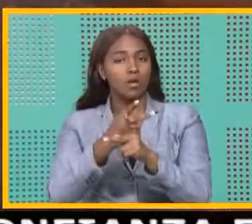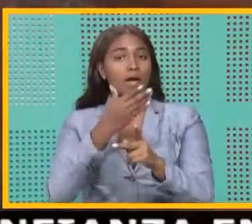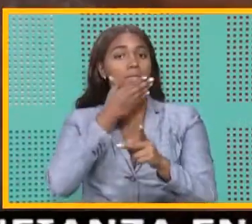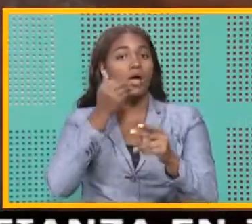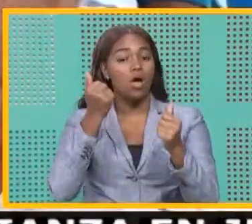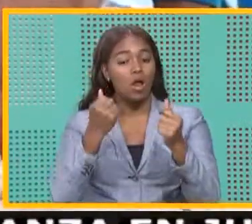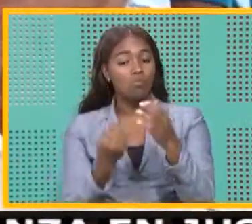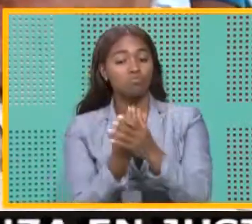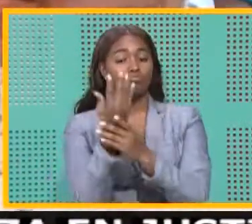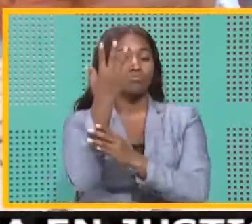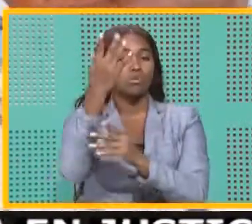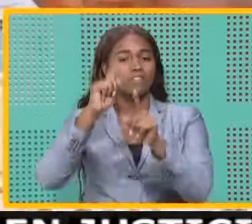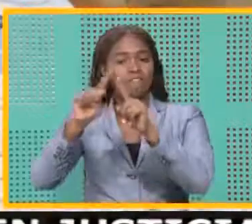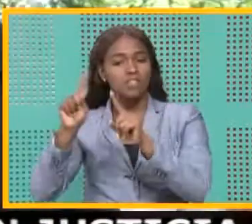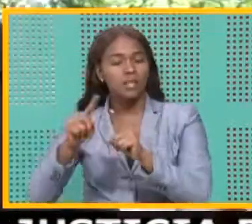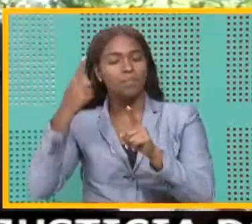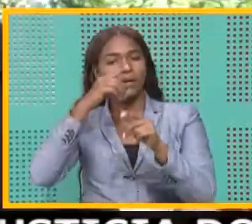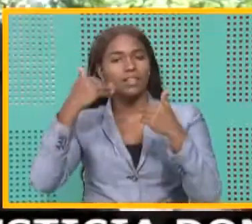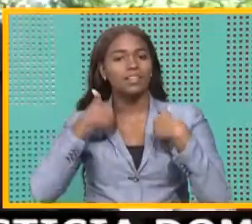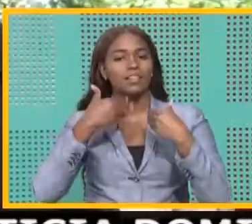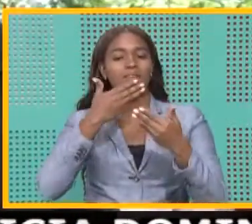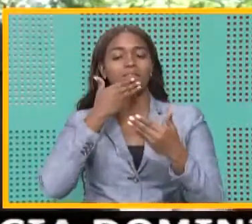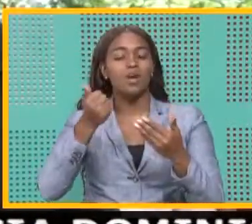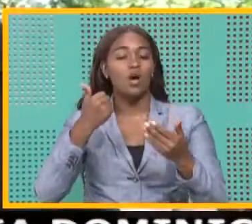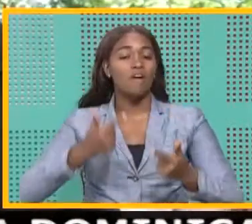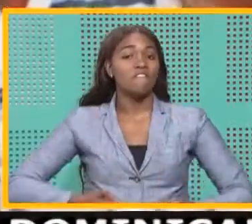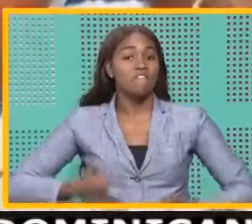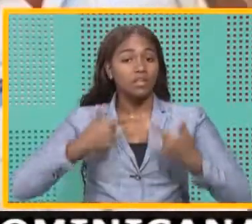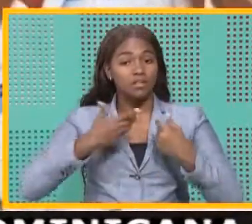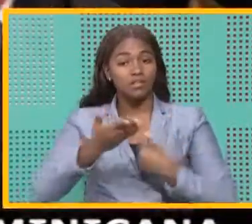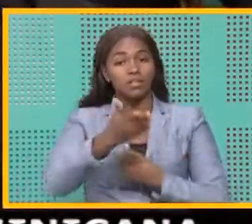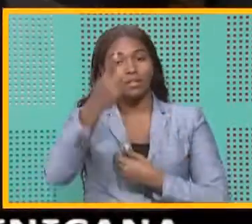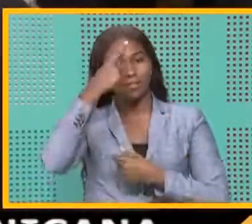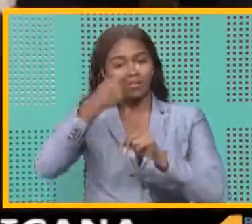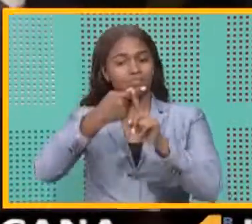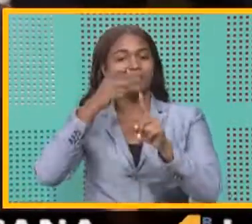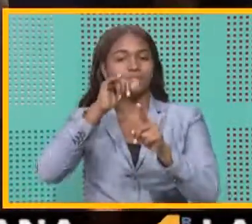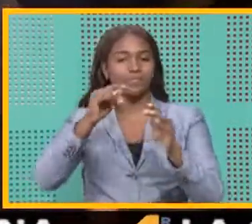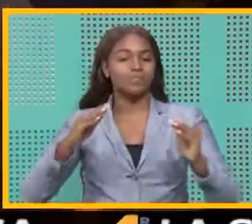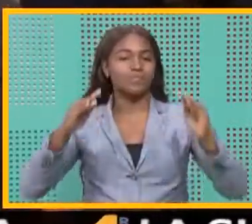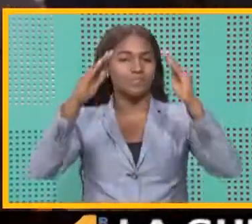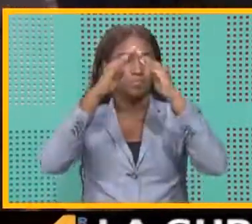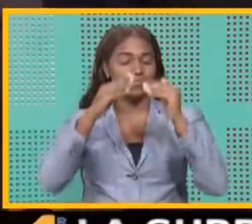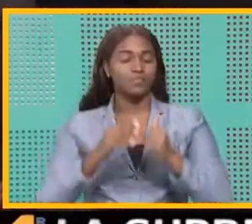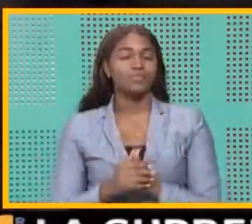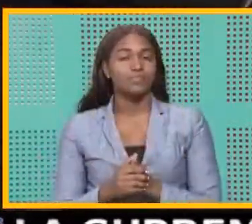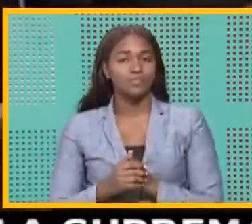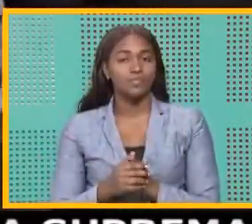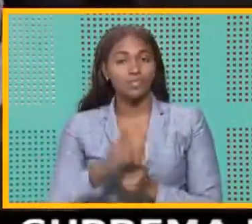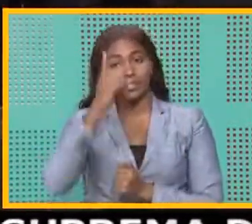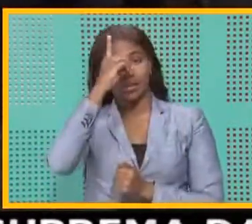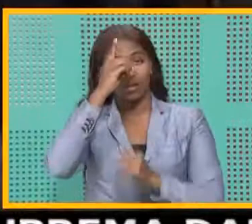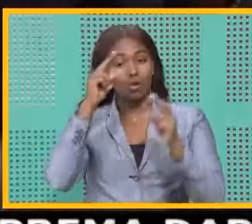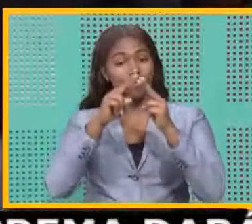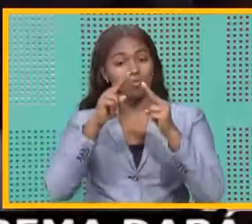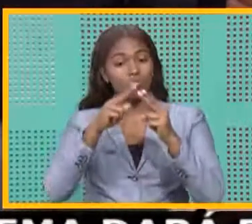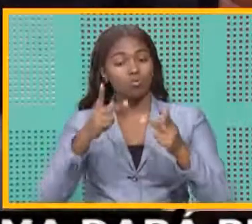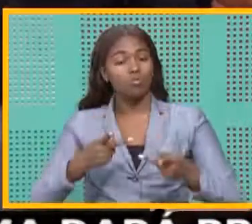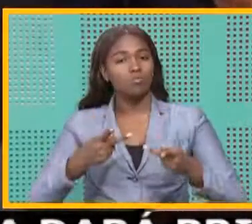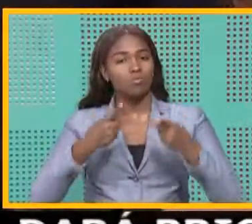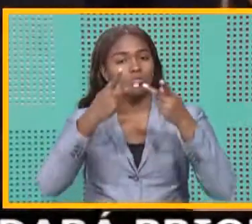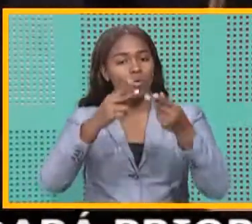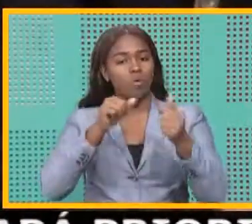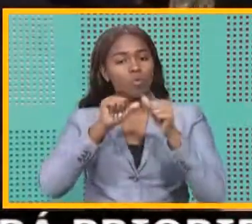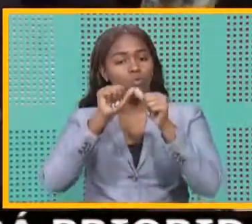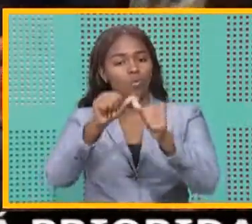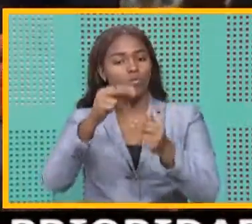cacao, de aguacate y de café, para que saquen el sustento de su vida de esa montaña. Danilo Medina continúa con esta visita sorpresa,